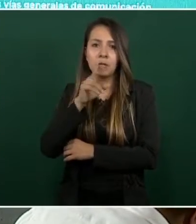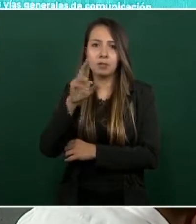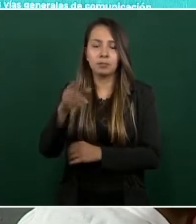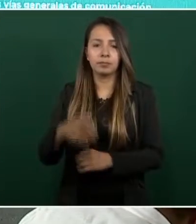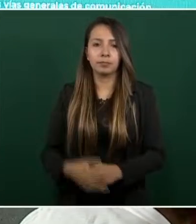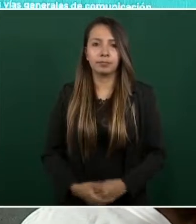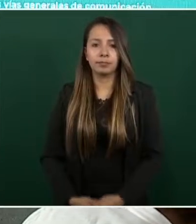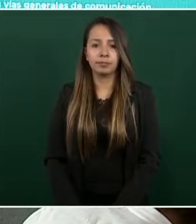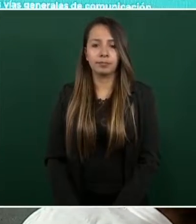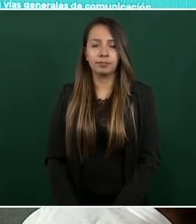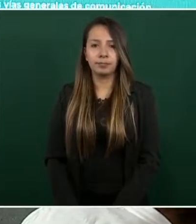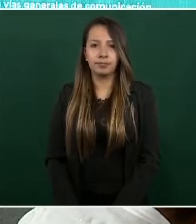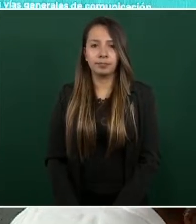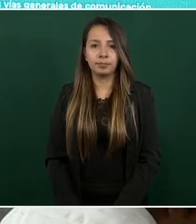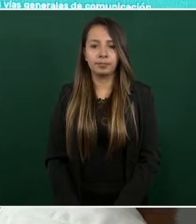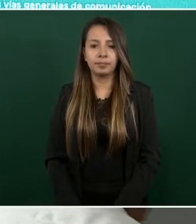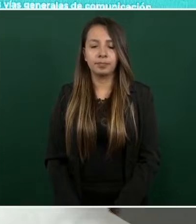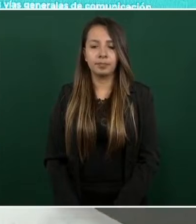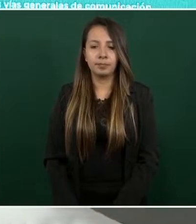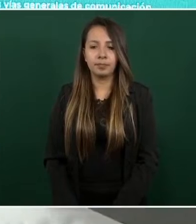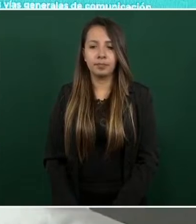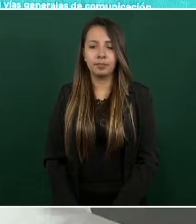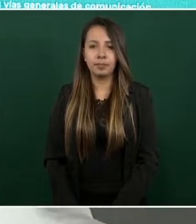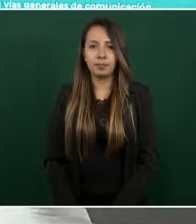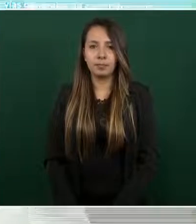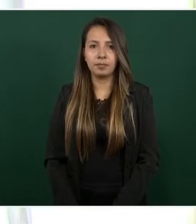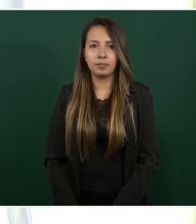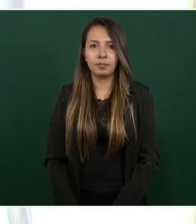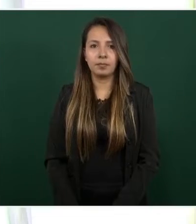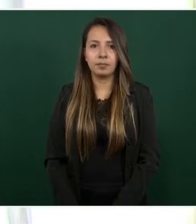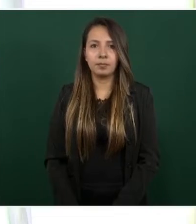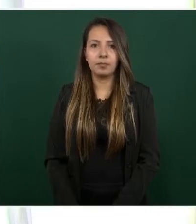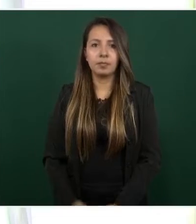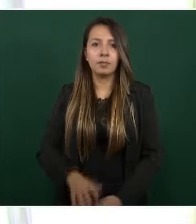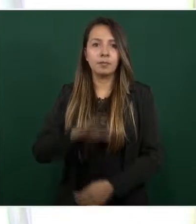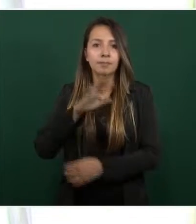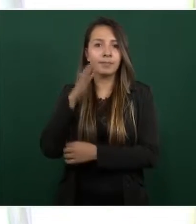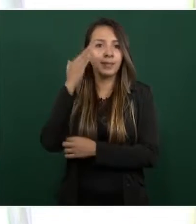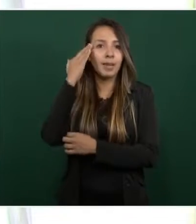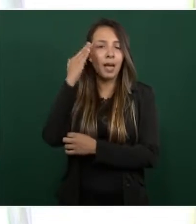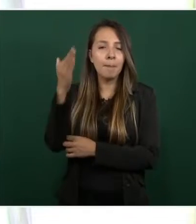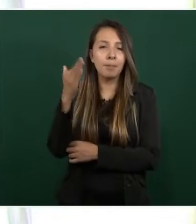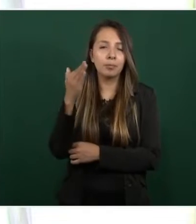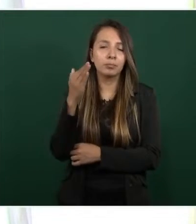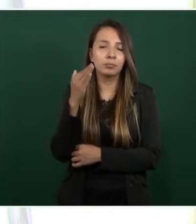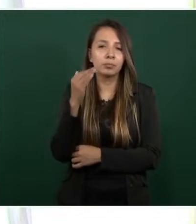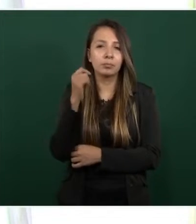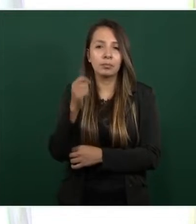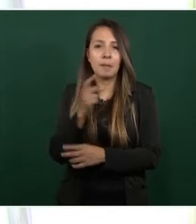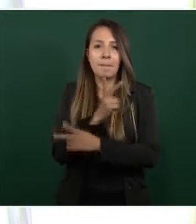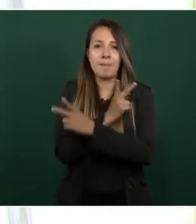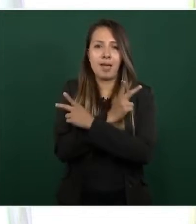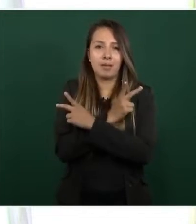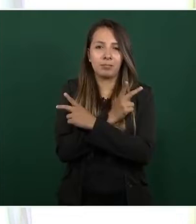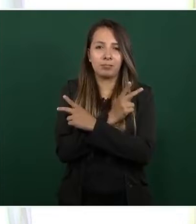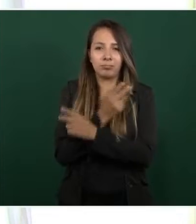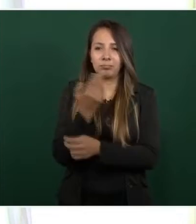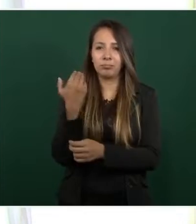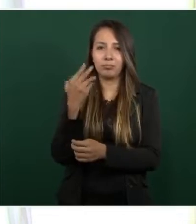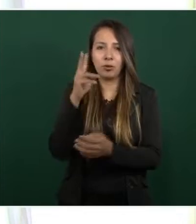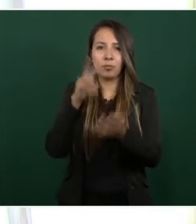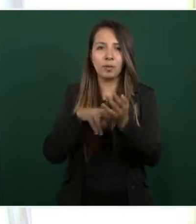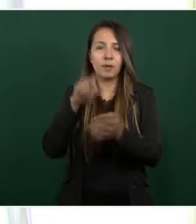En ocasión del o con motivo del periodo vacacional del verano 2022, la